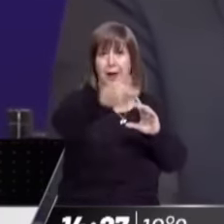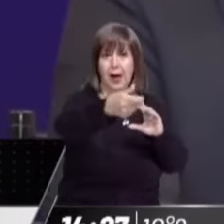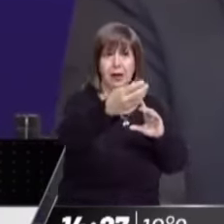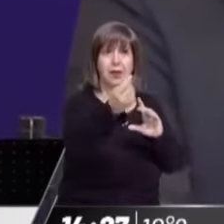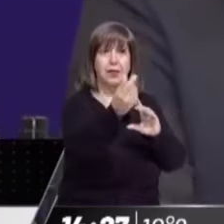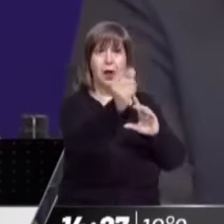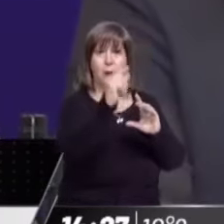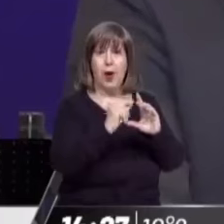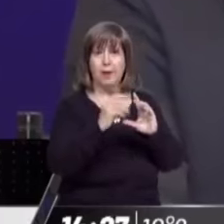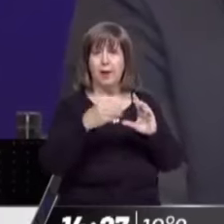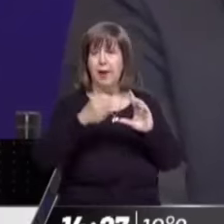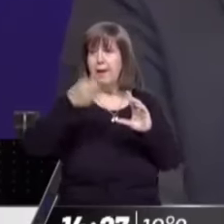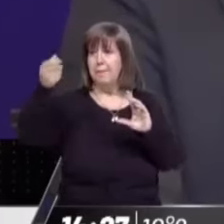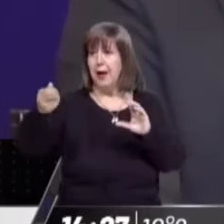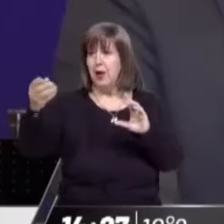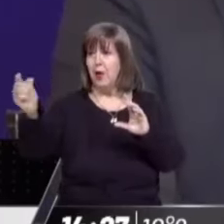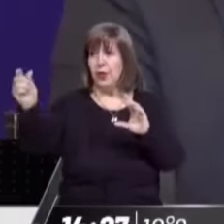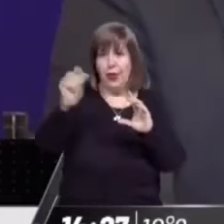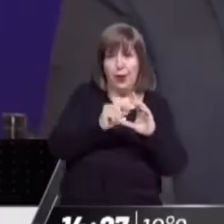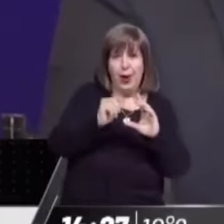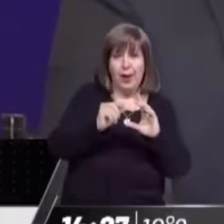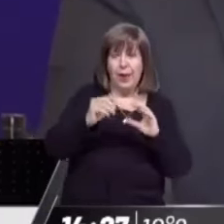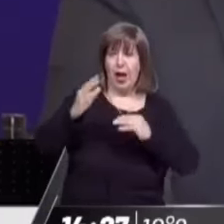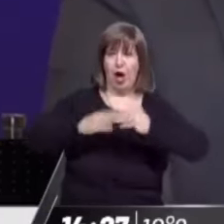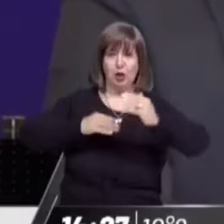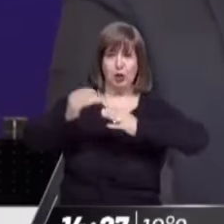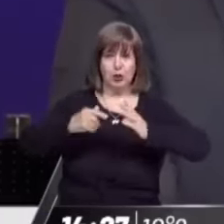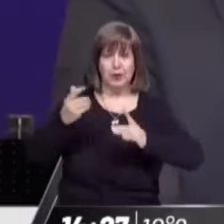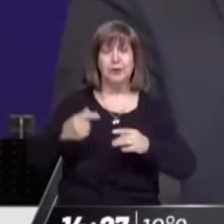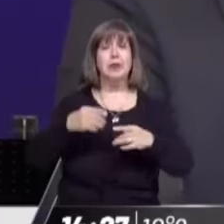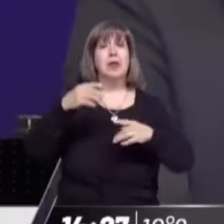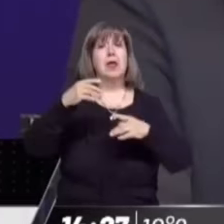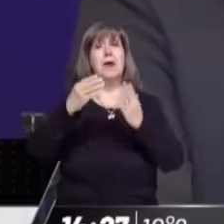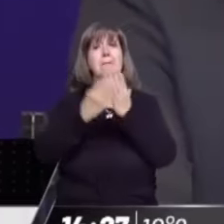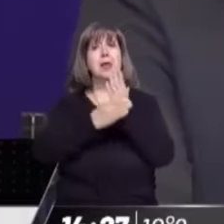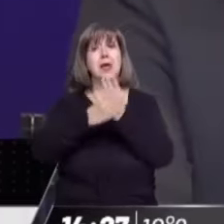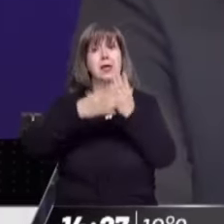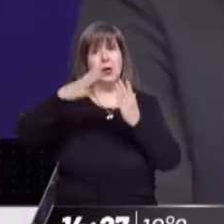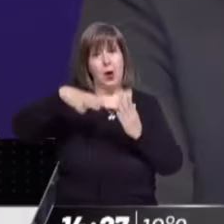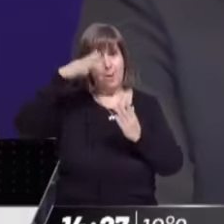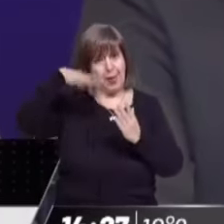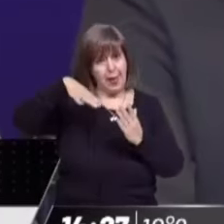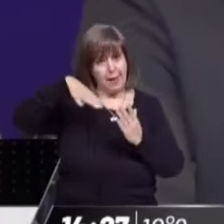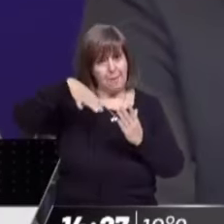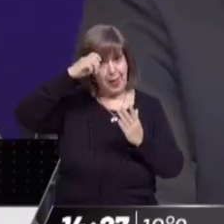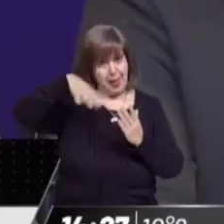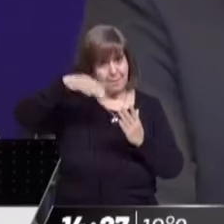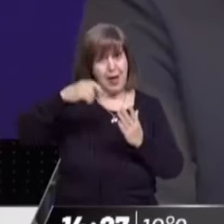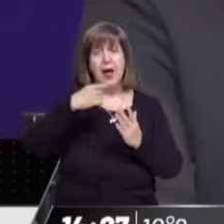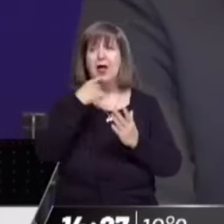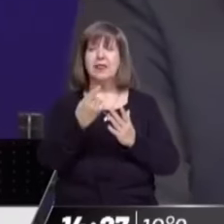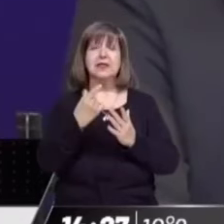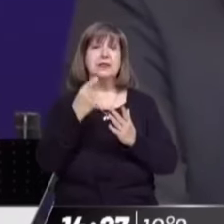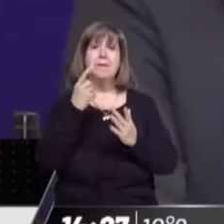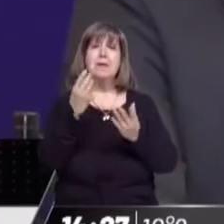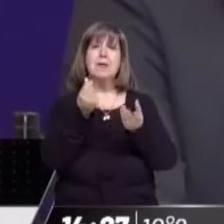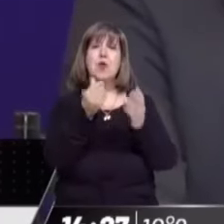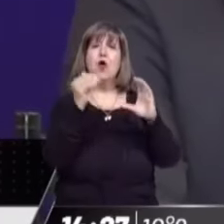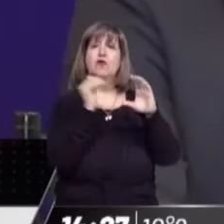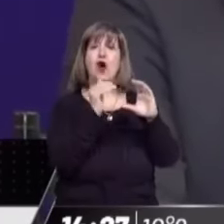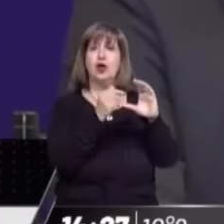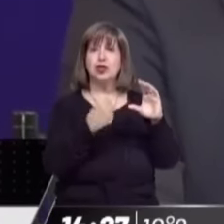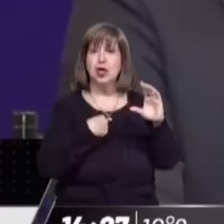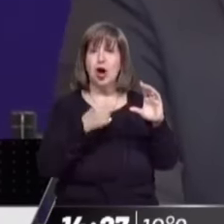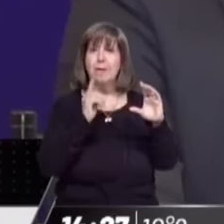es como decía el ministro mema que estos fondos mantengan